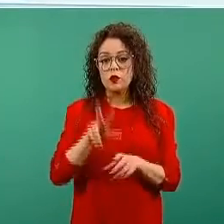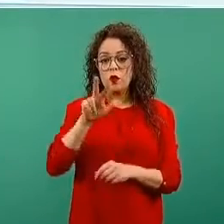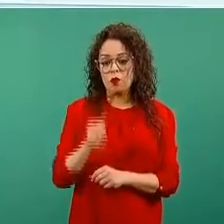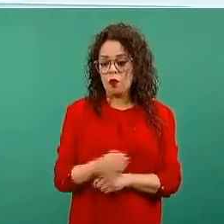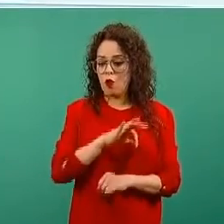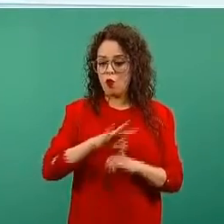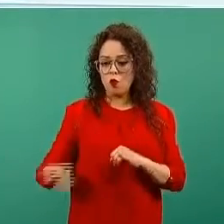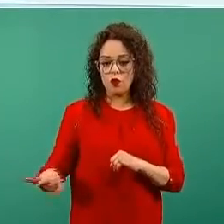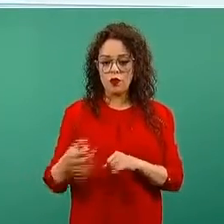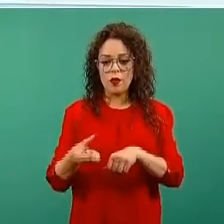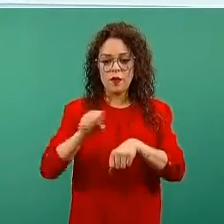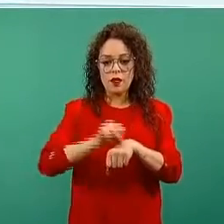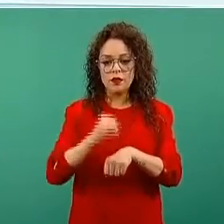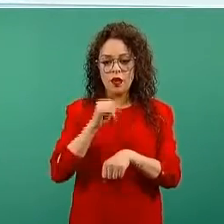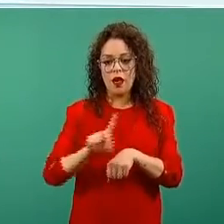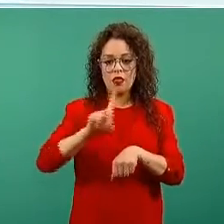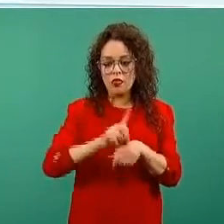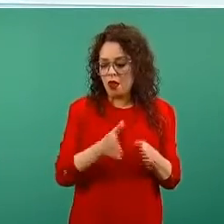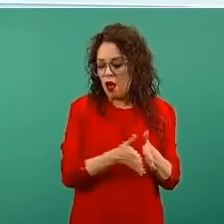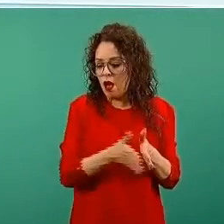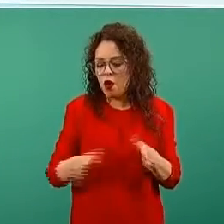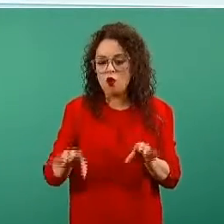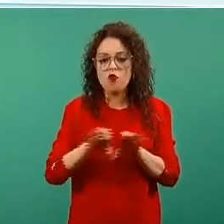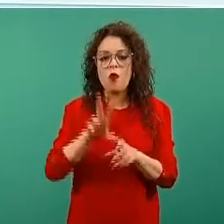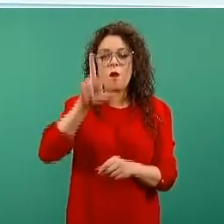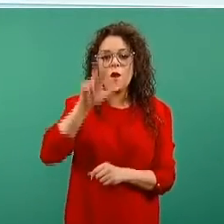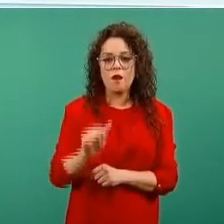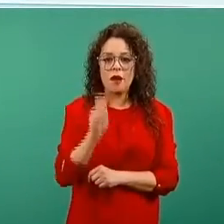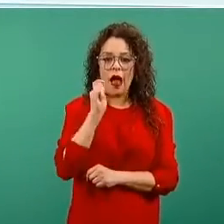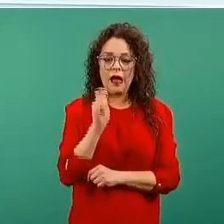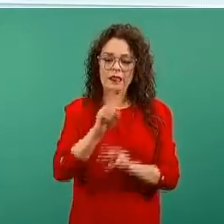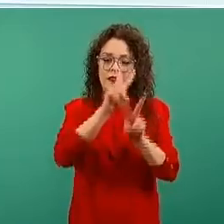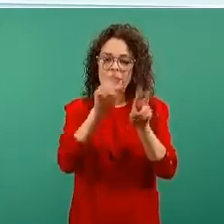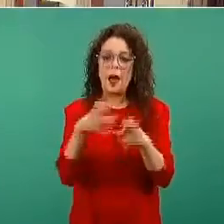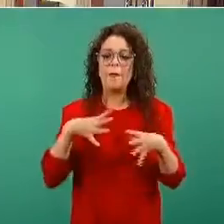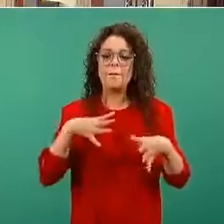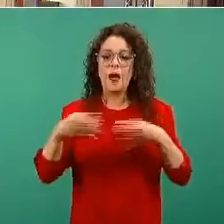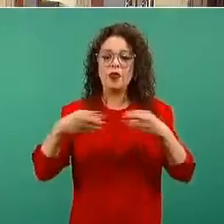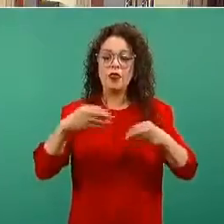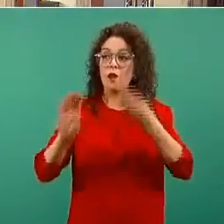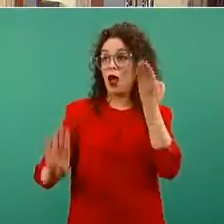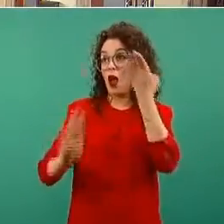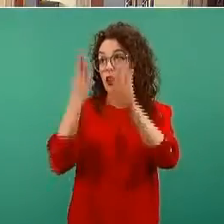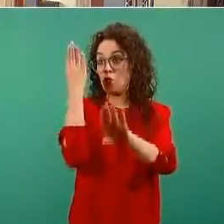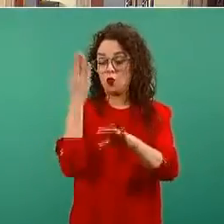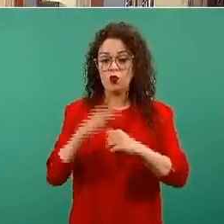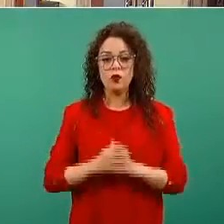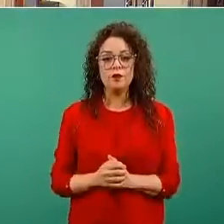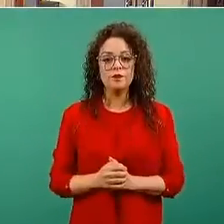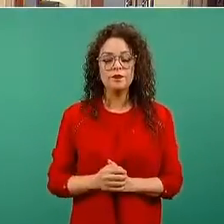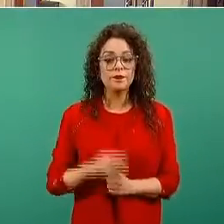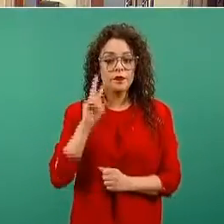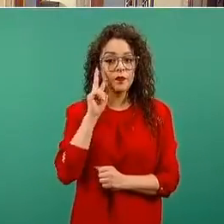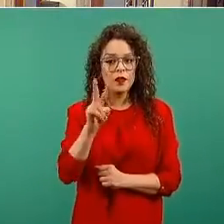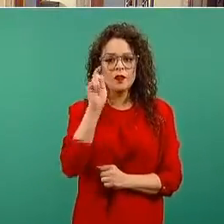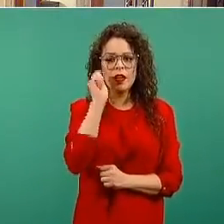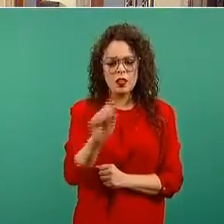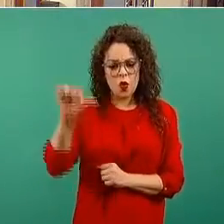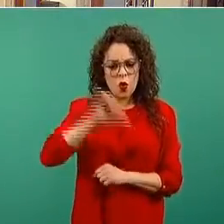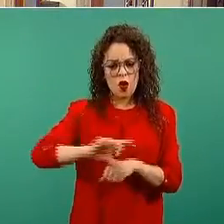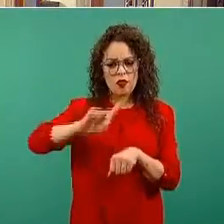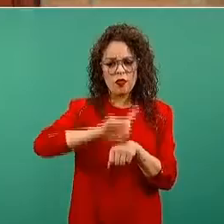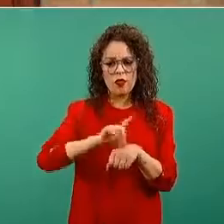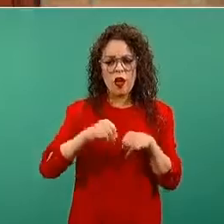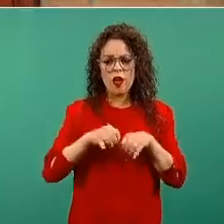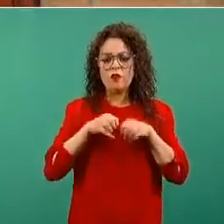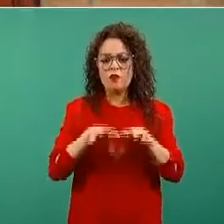semanas y obviamente en lo que va de la pandemia a nivel mundial. Aquí podemos ver que para efectos de la actualización del día de hoy,